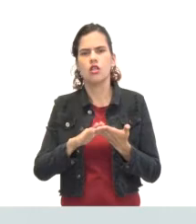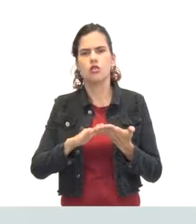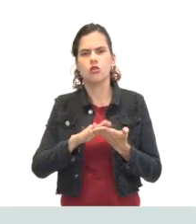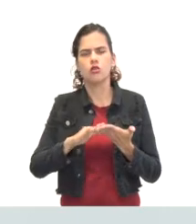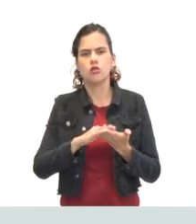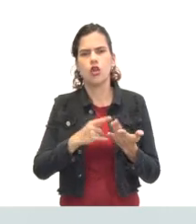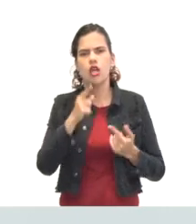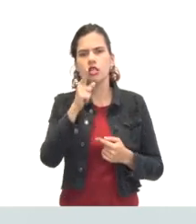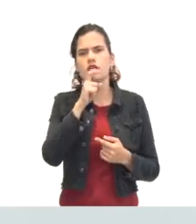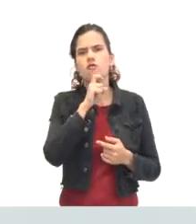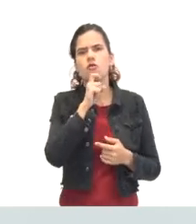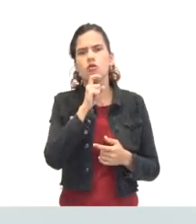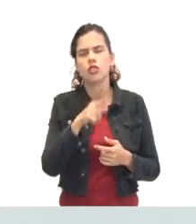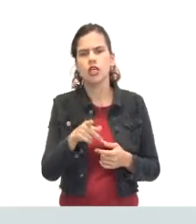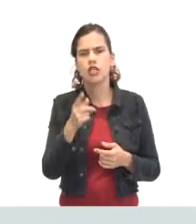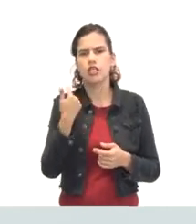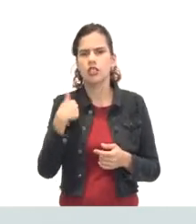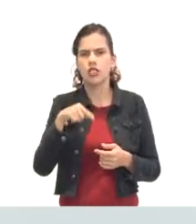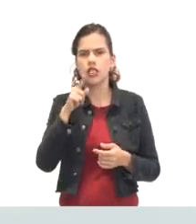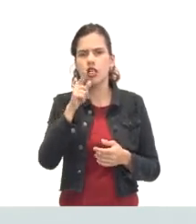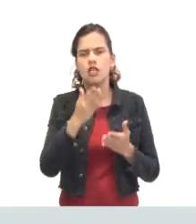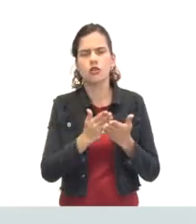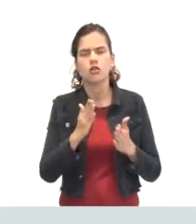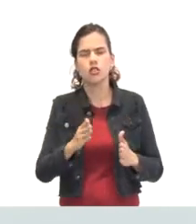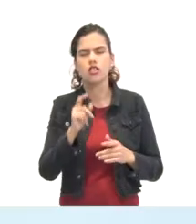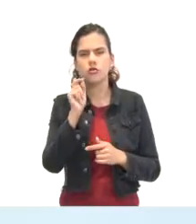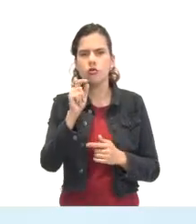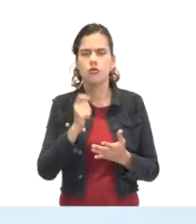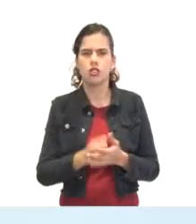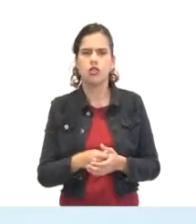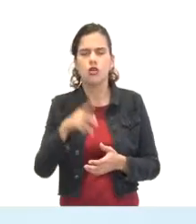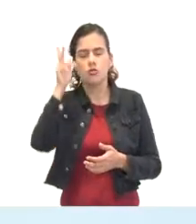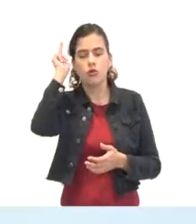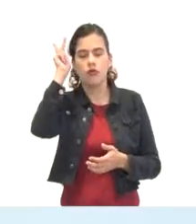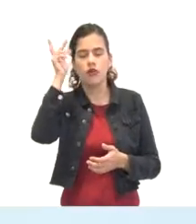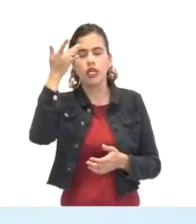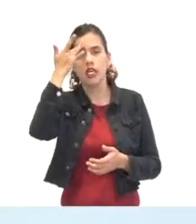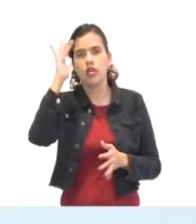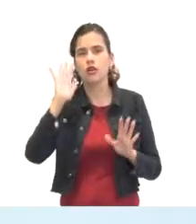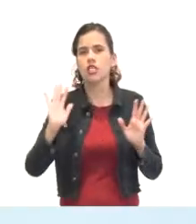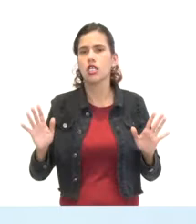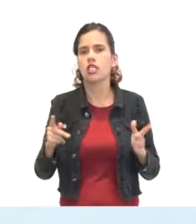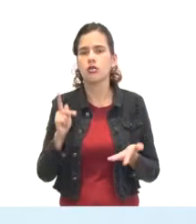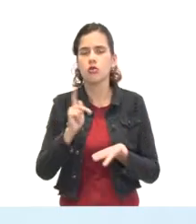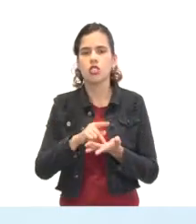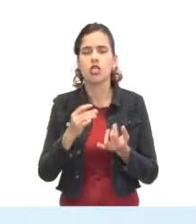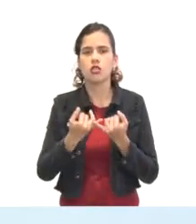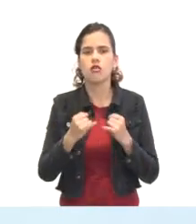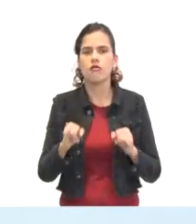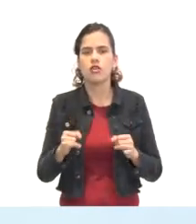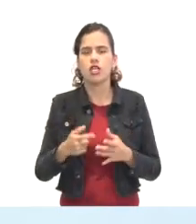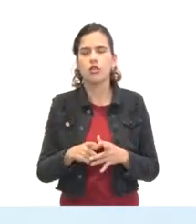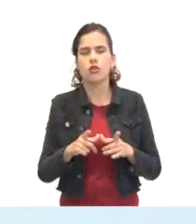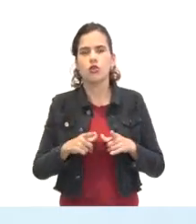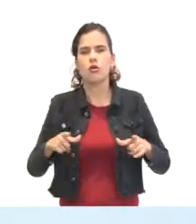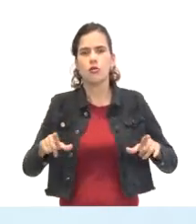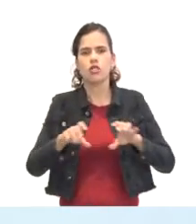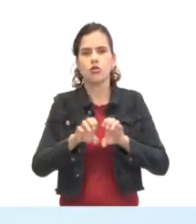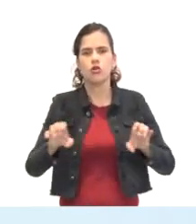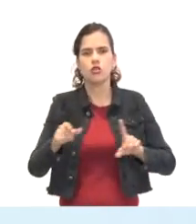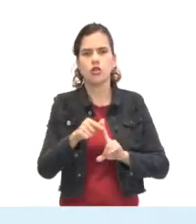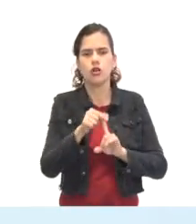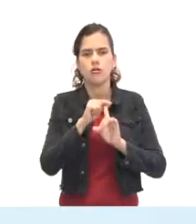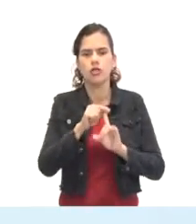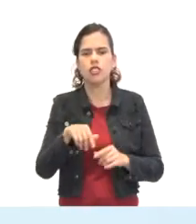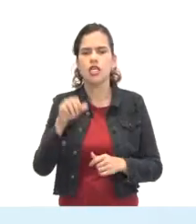esa dificultad que se presentó en ese momento. Y bueno, mi profe, me parece que ya estamos llegando al final de nuestro segmento por el día de